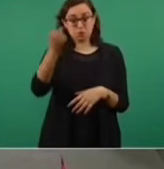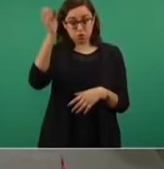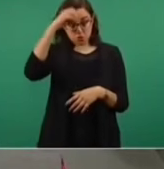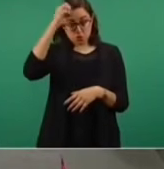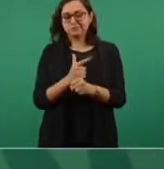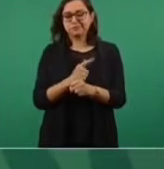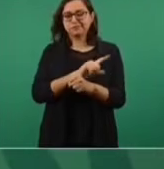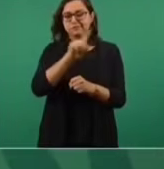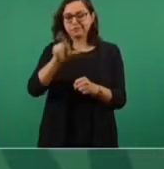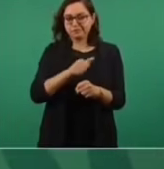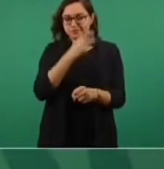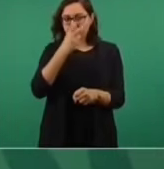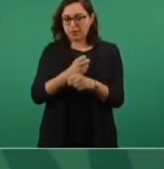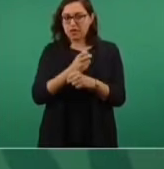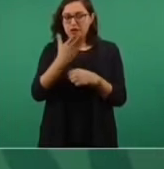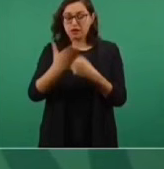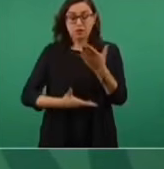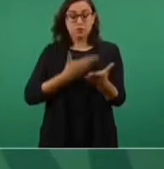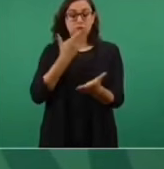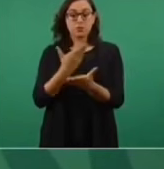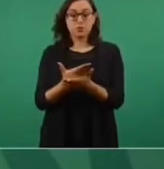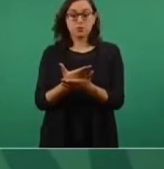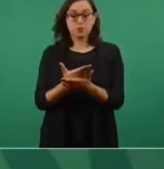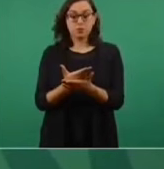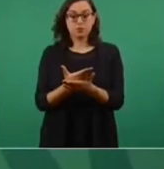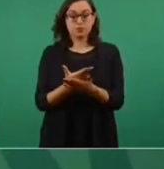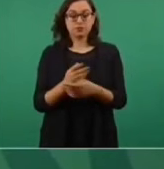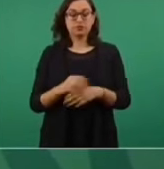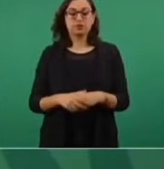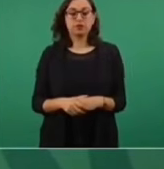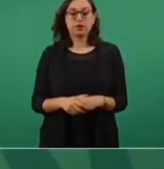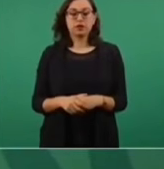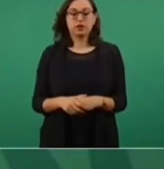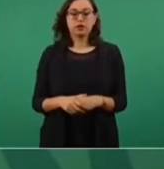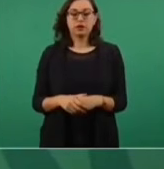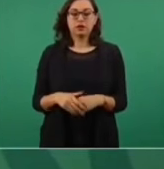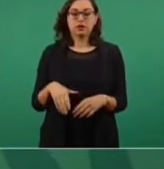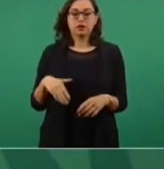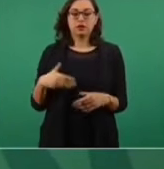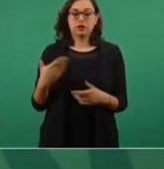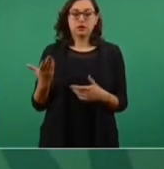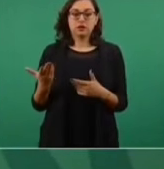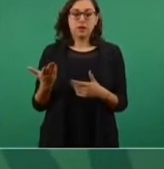Acerca del litio, con la visita del presidente de Bolivia,